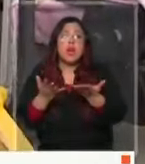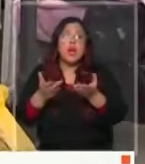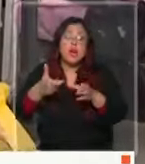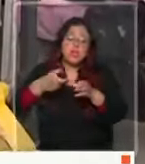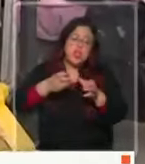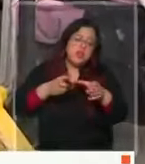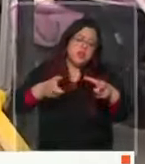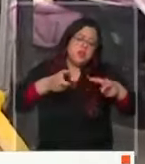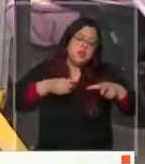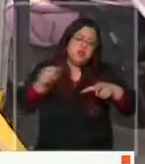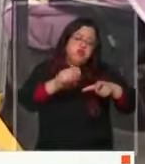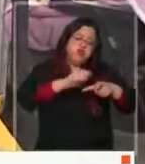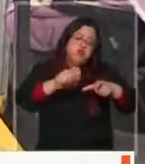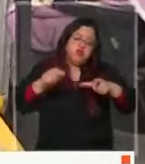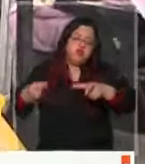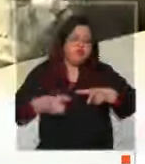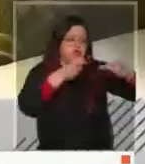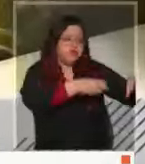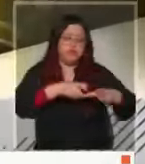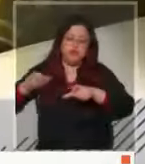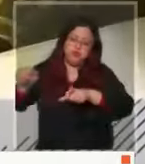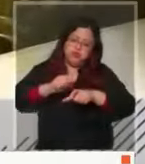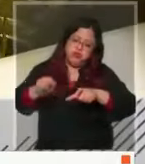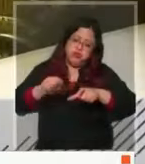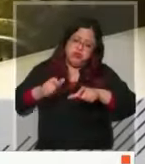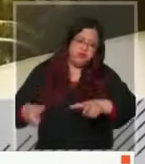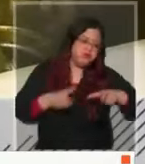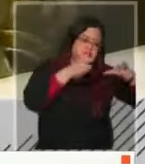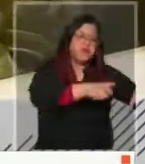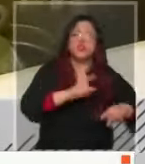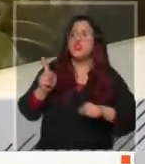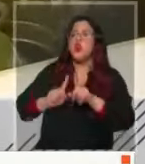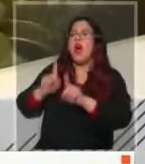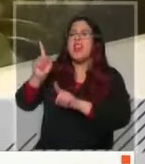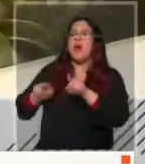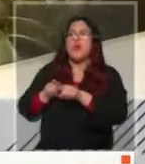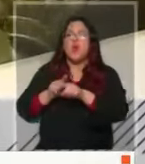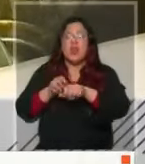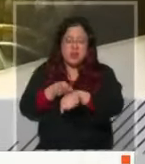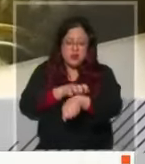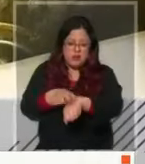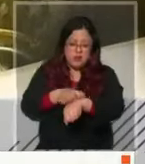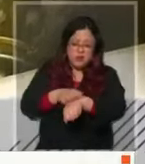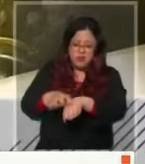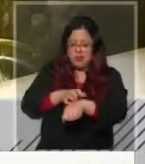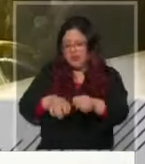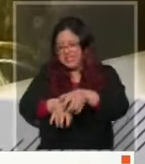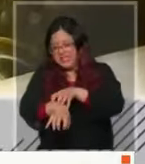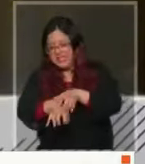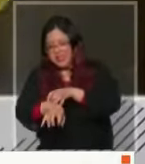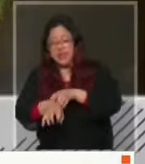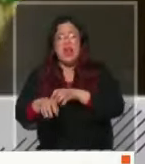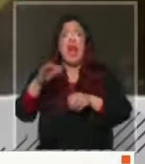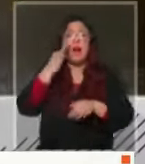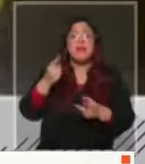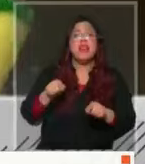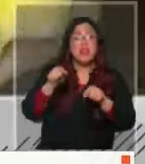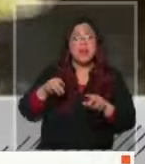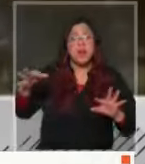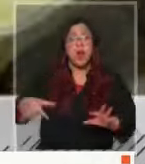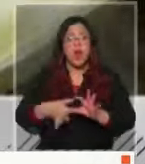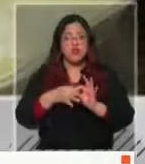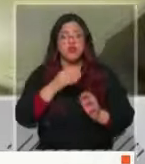Es que no solo eso, es que hay productos en lavalosas que te irritan la piel también. Entonces eso hay que ver, tiene mucho que ver eso